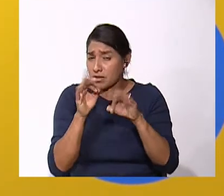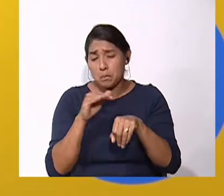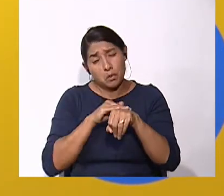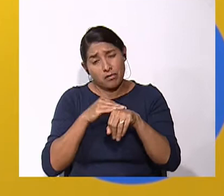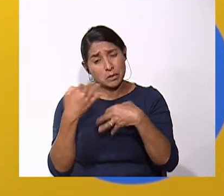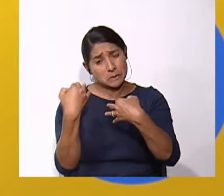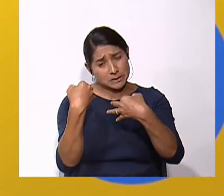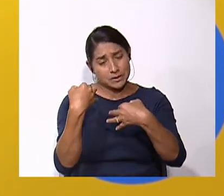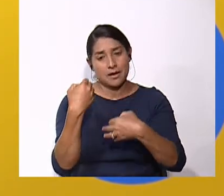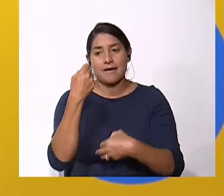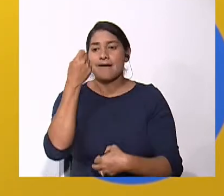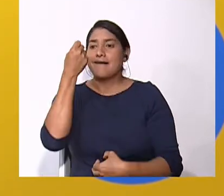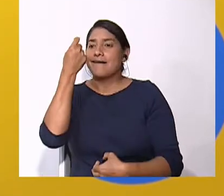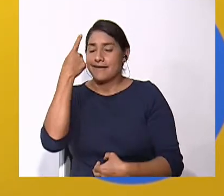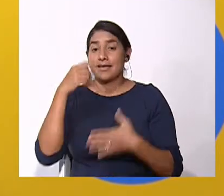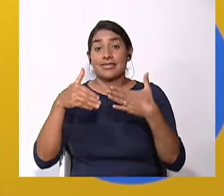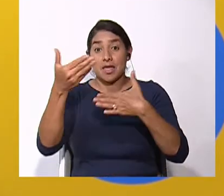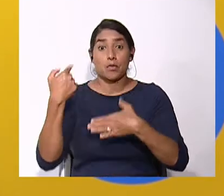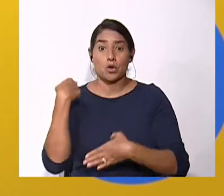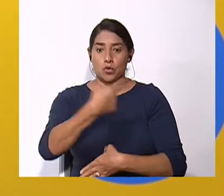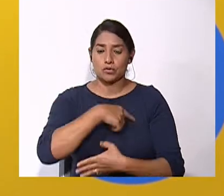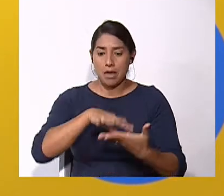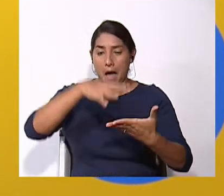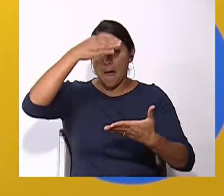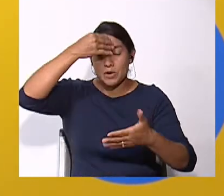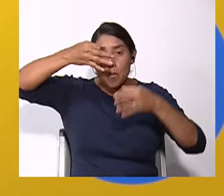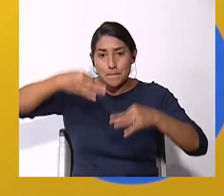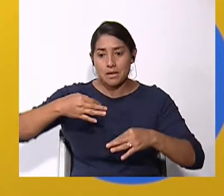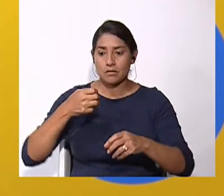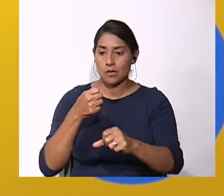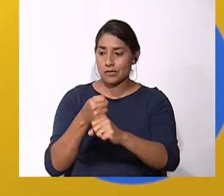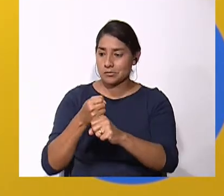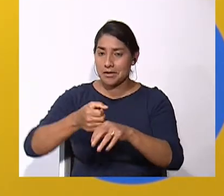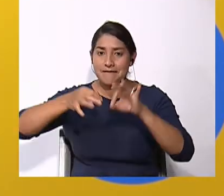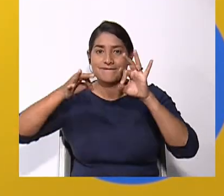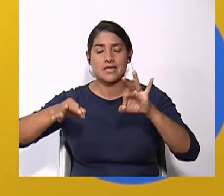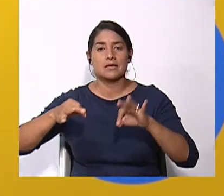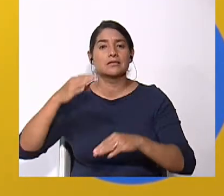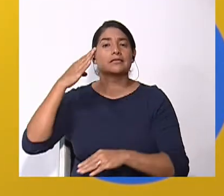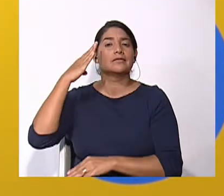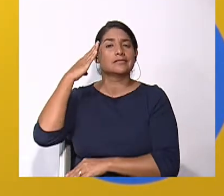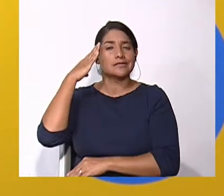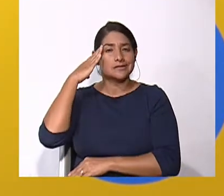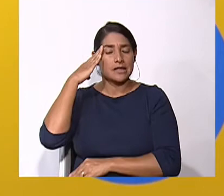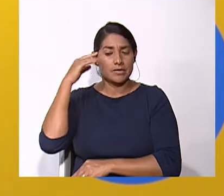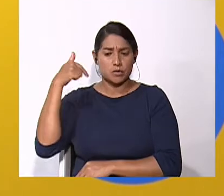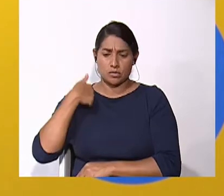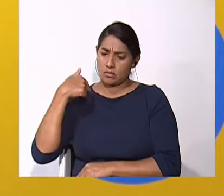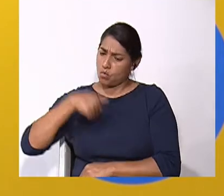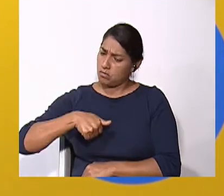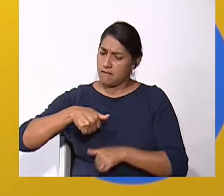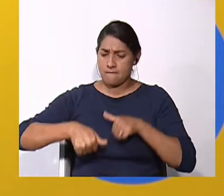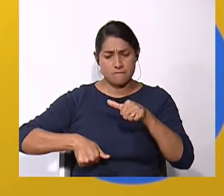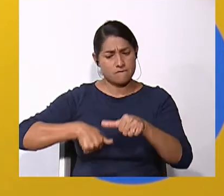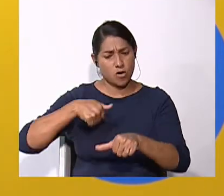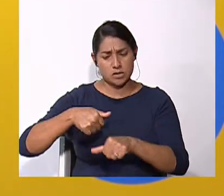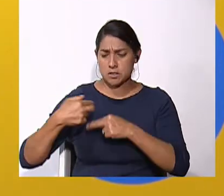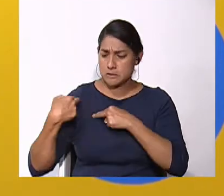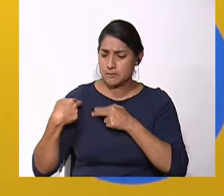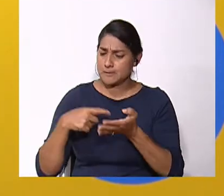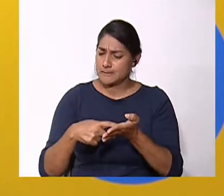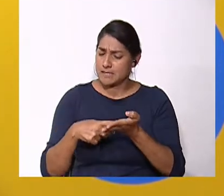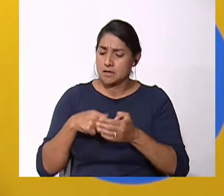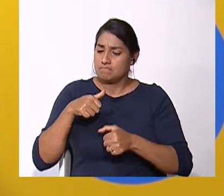sí, cuando nosotros hacemos un buen trabajo, saber que nos tenemos que esforzar mucho y